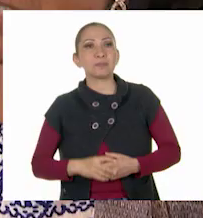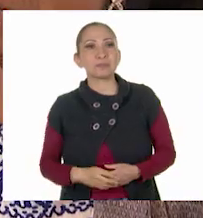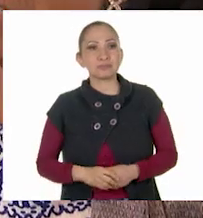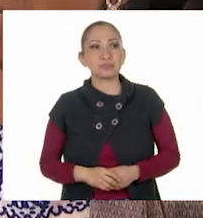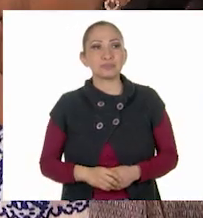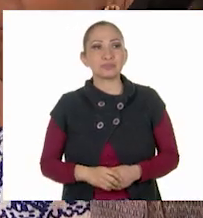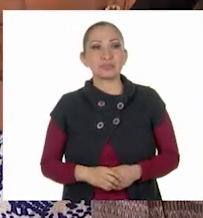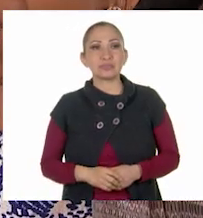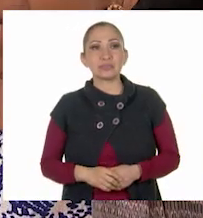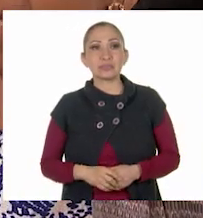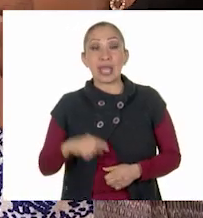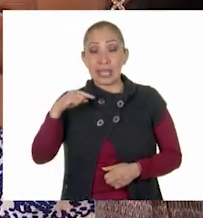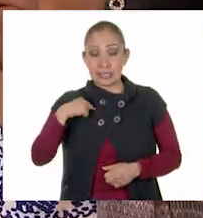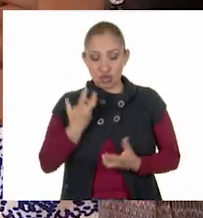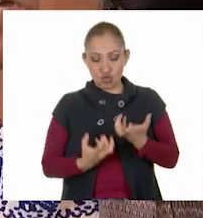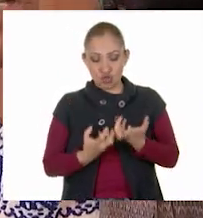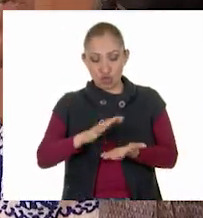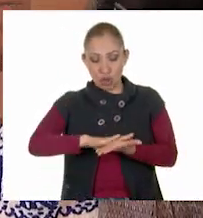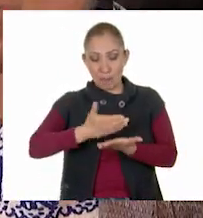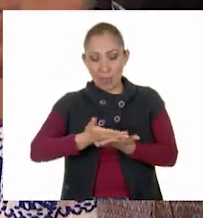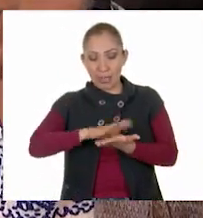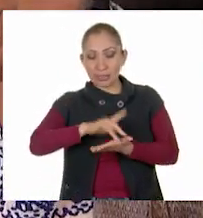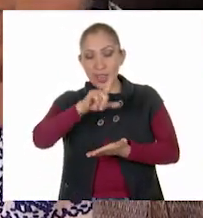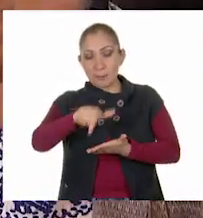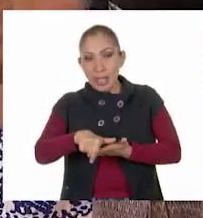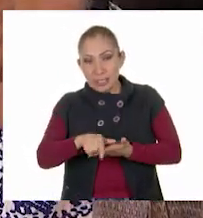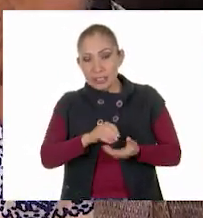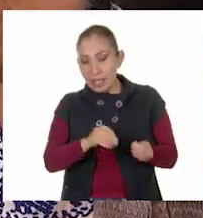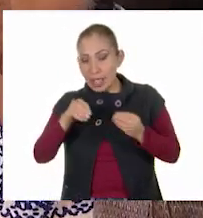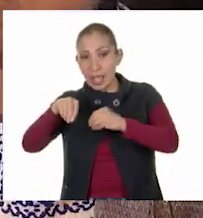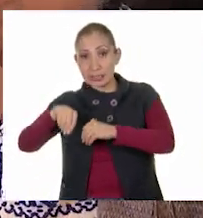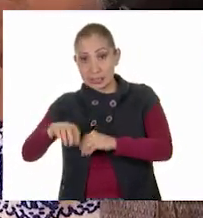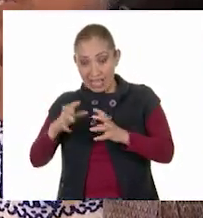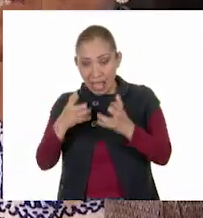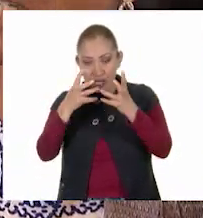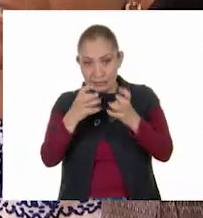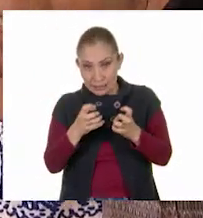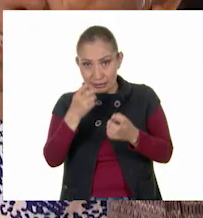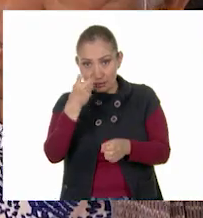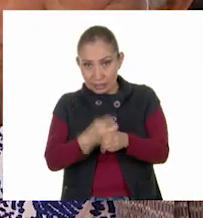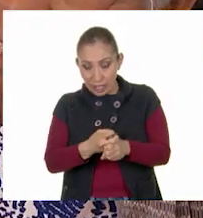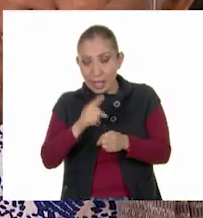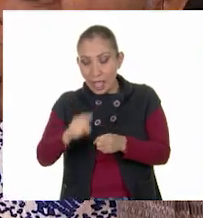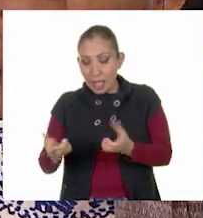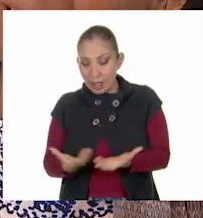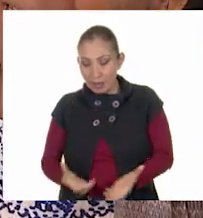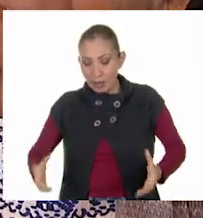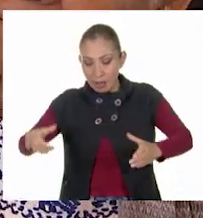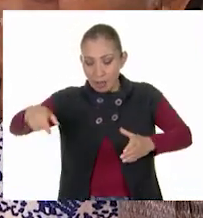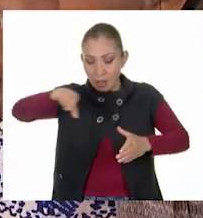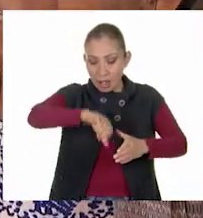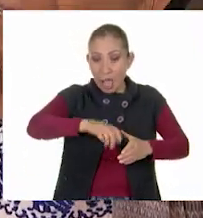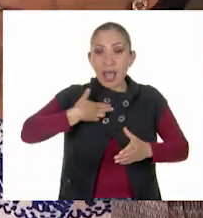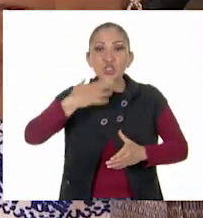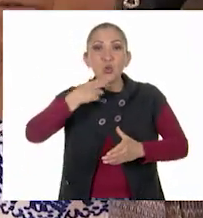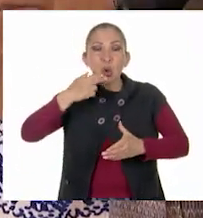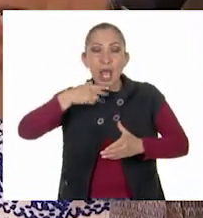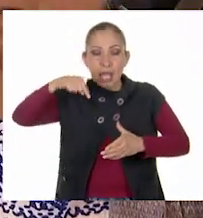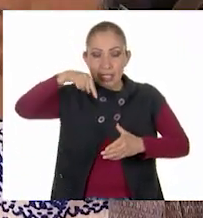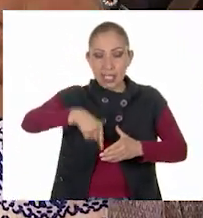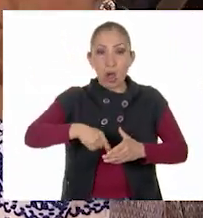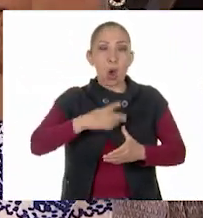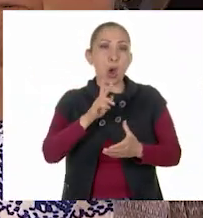Lo tostamos en el comal y luego ya le echamos cuando ya se tostó, se echan la cazuela con azúcar